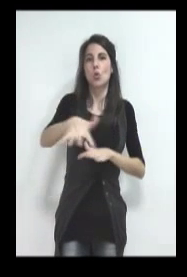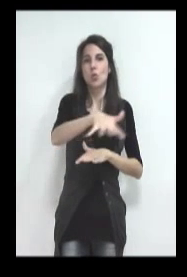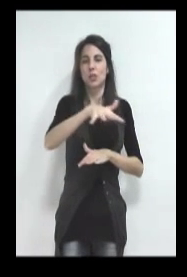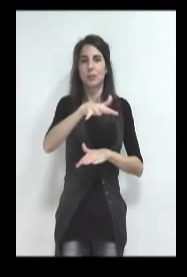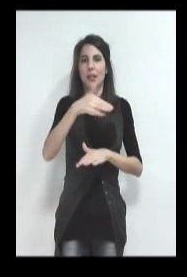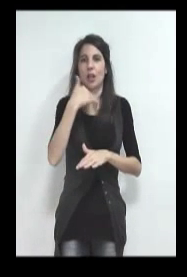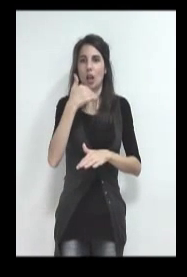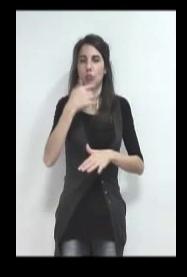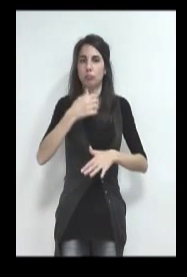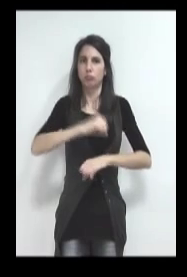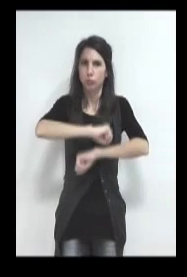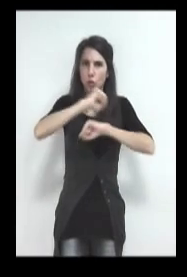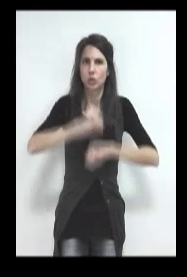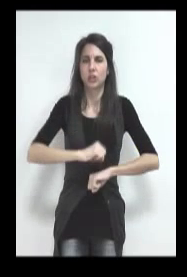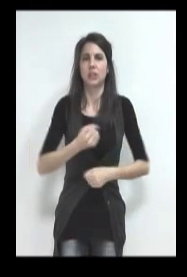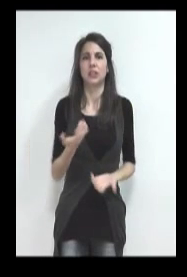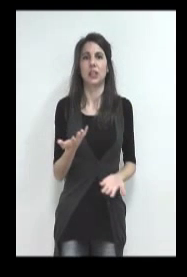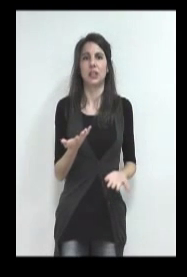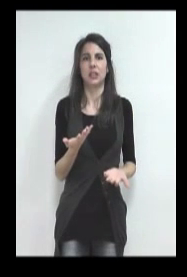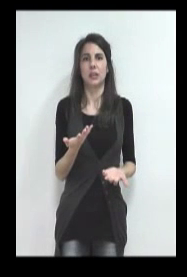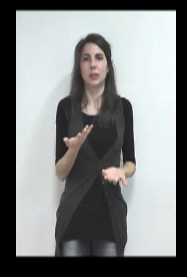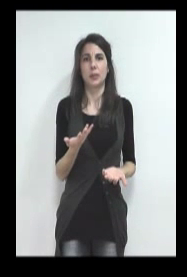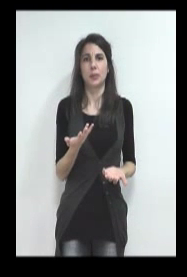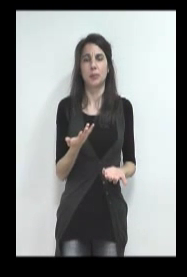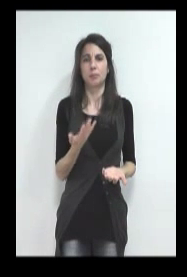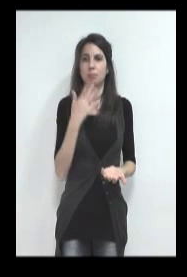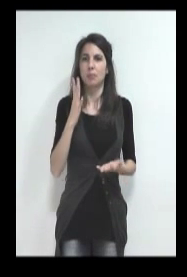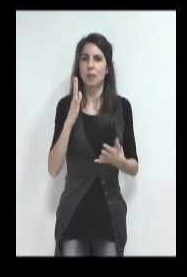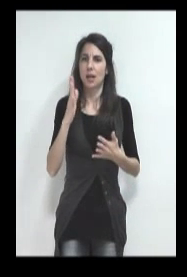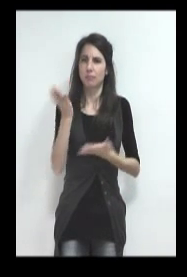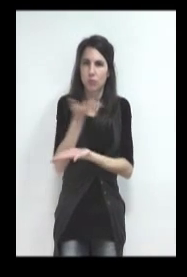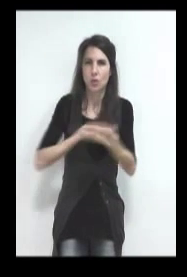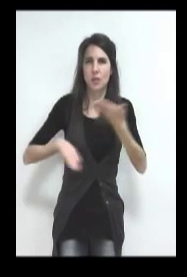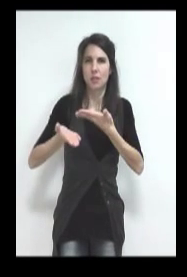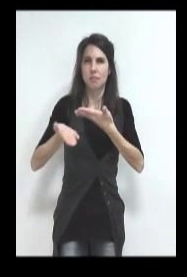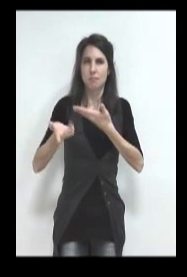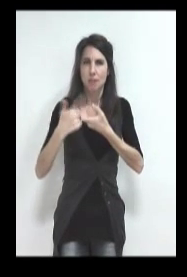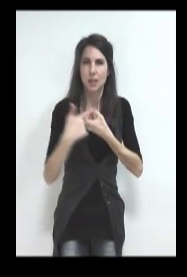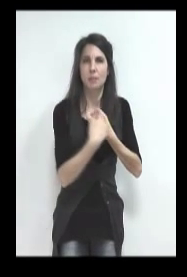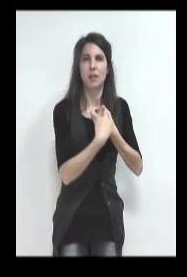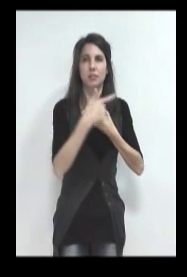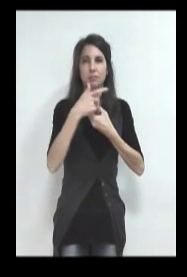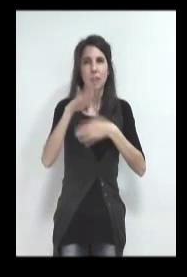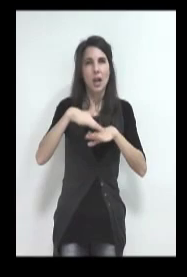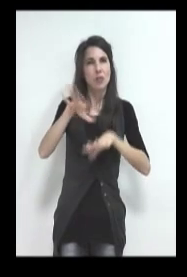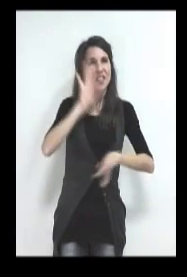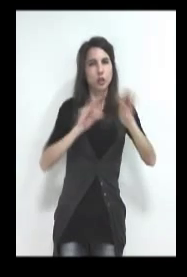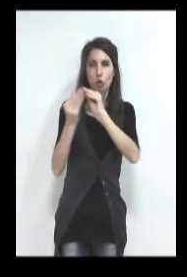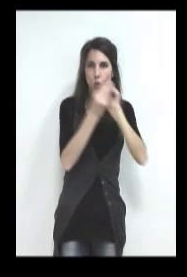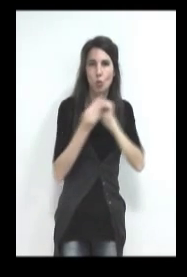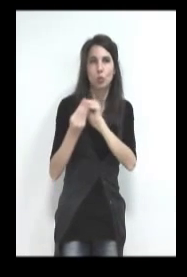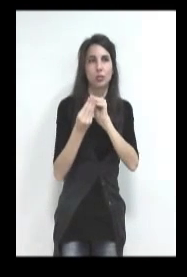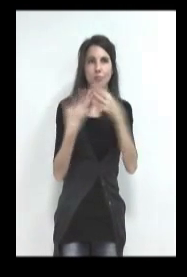sea consistente y participado en su desarrollo y en su decisión pues, por los